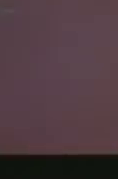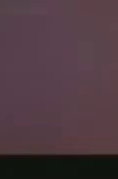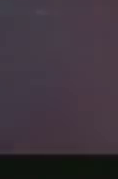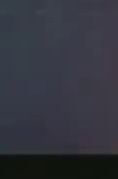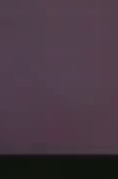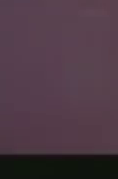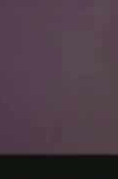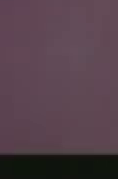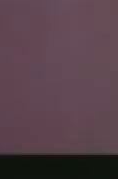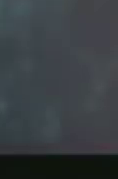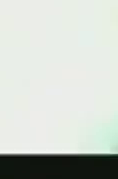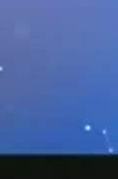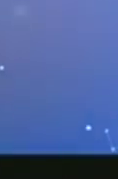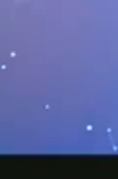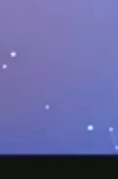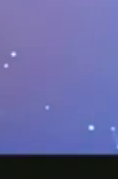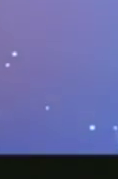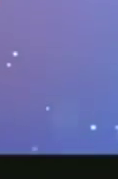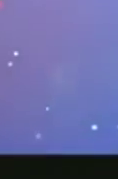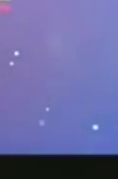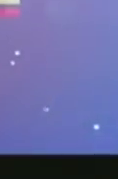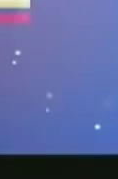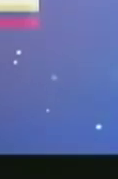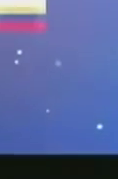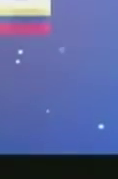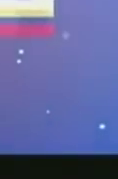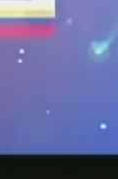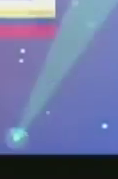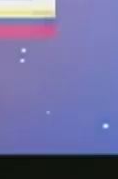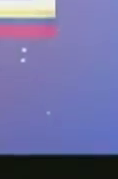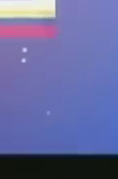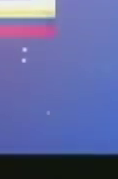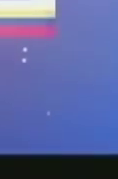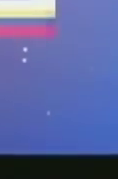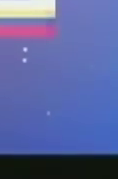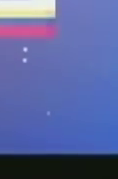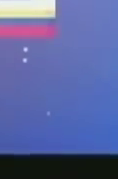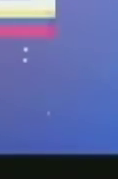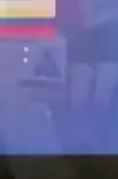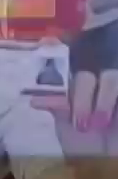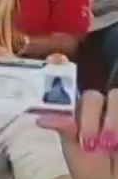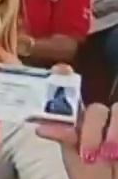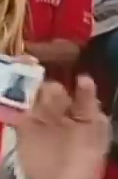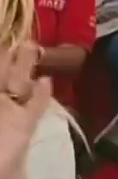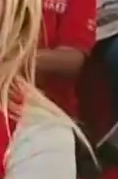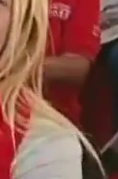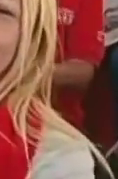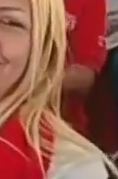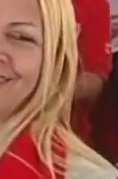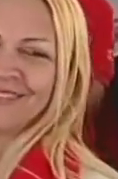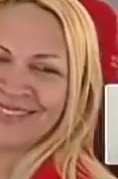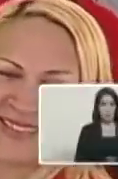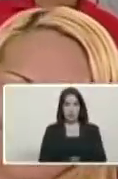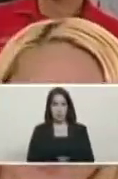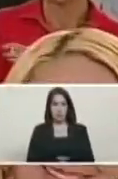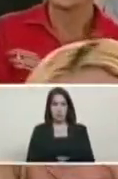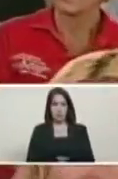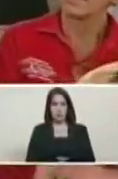la revolución bolivariana. Carnet de la patria. Carnet de la patria, la